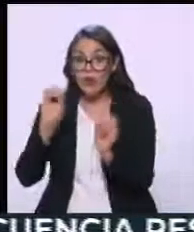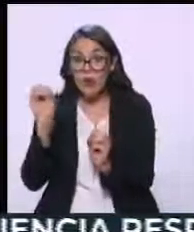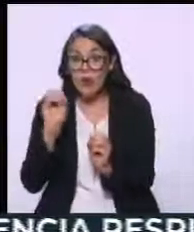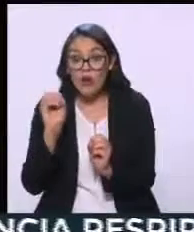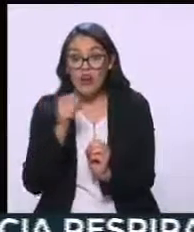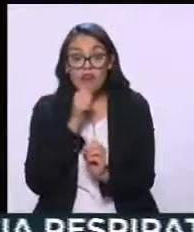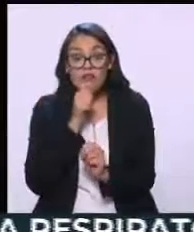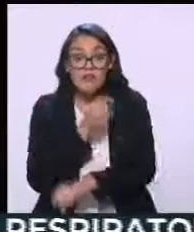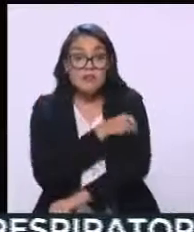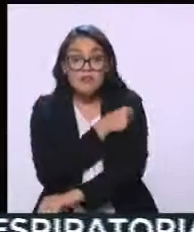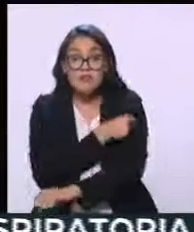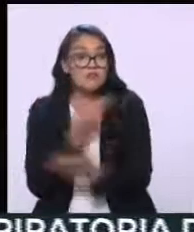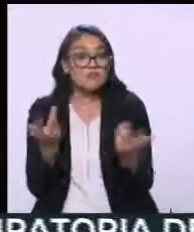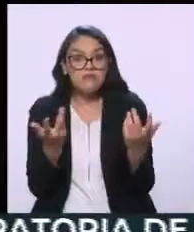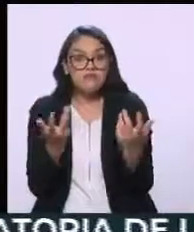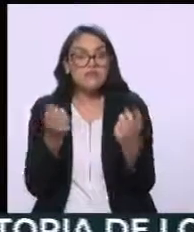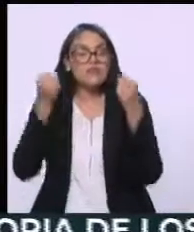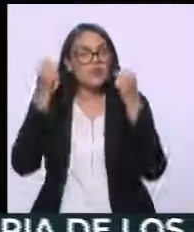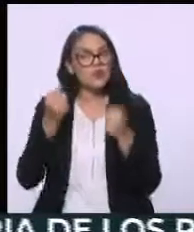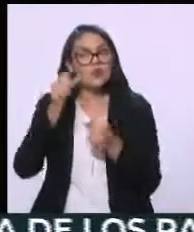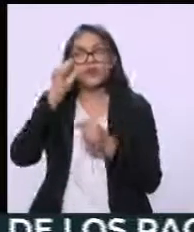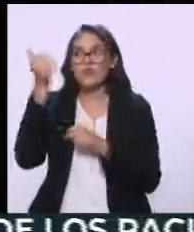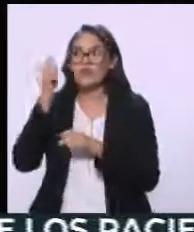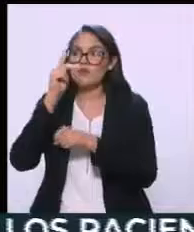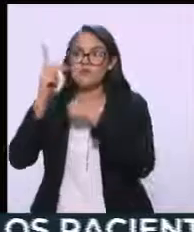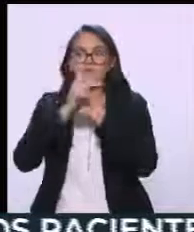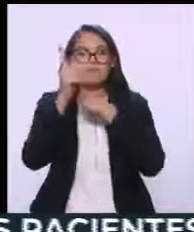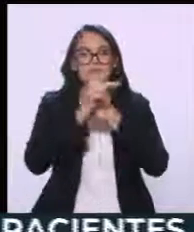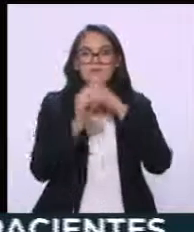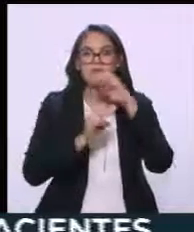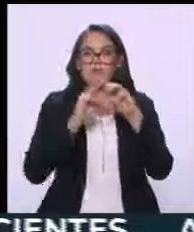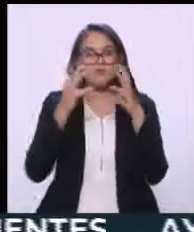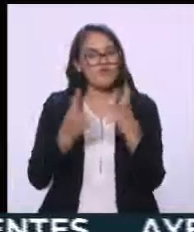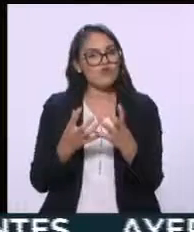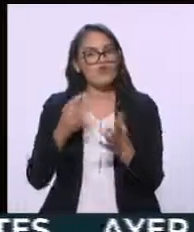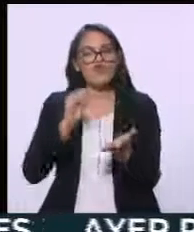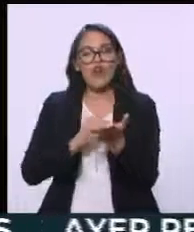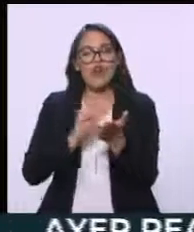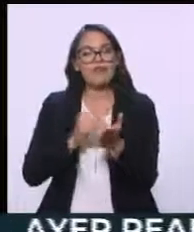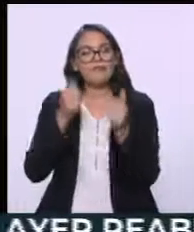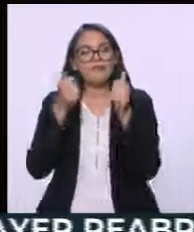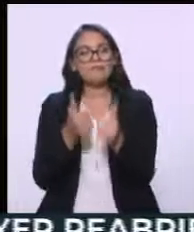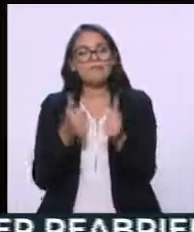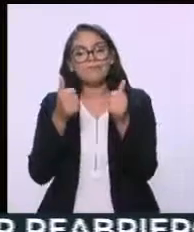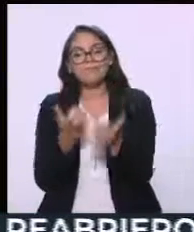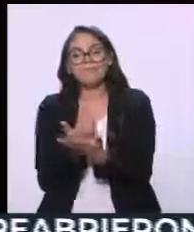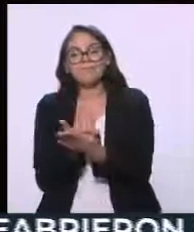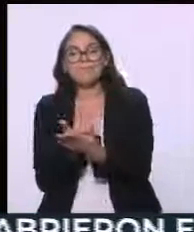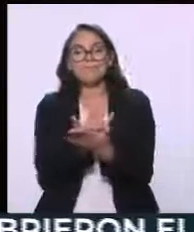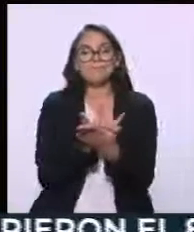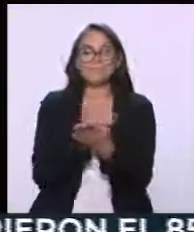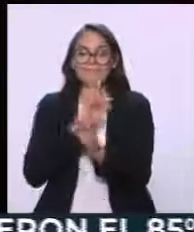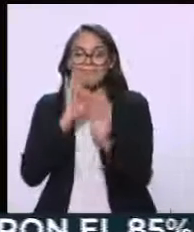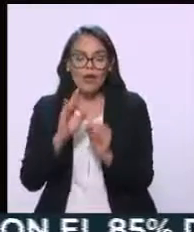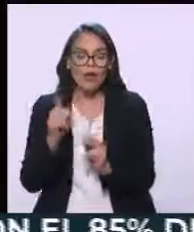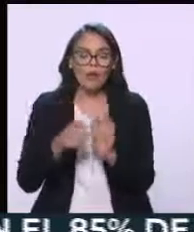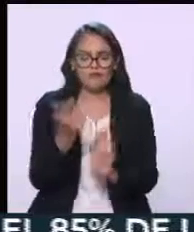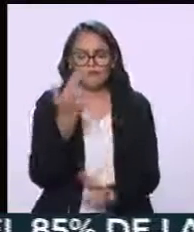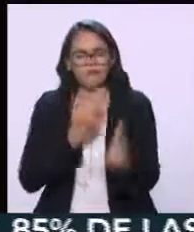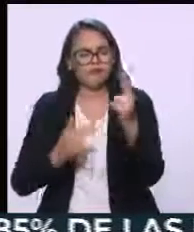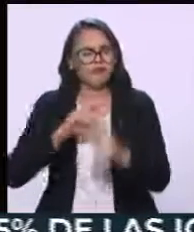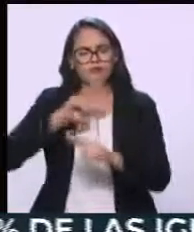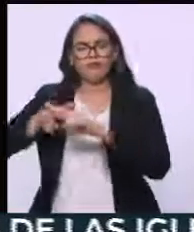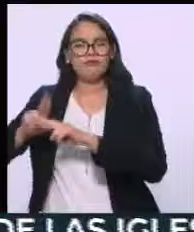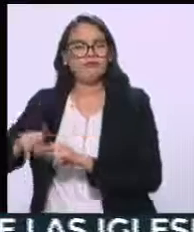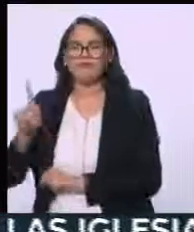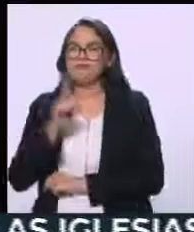países está muy restringida. Entonces, la verdad es que sí, esto está pues creando más problemas de lo